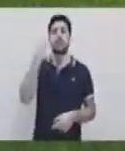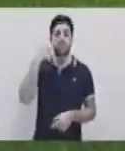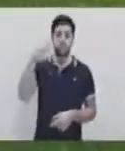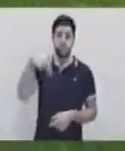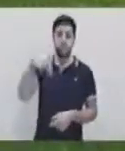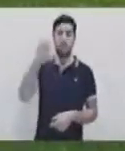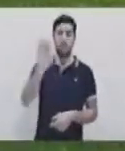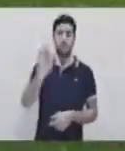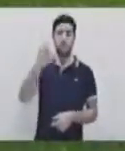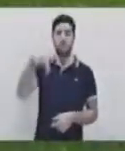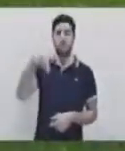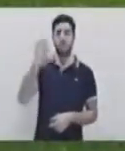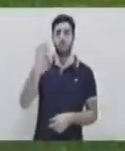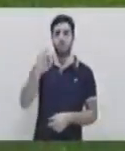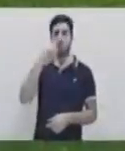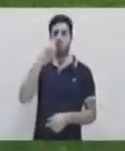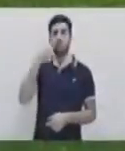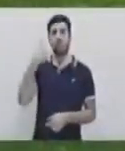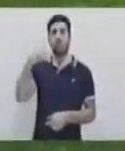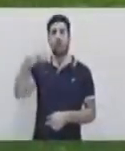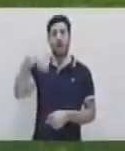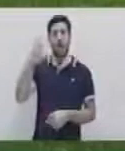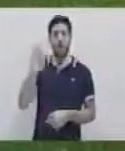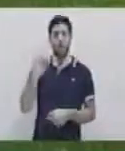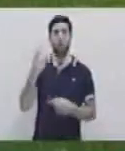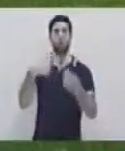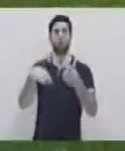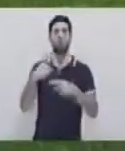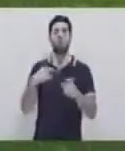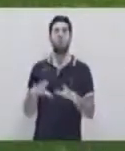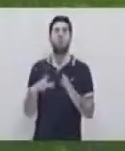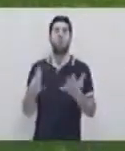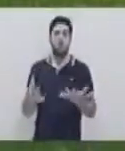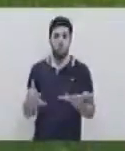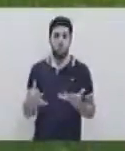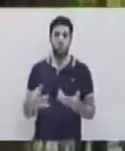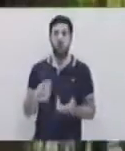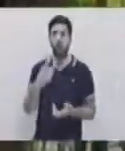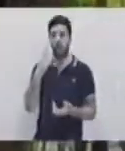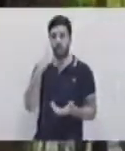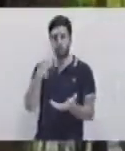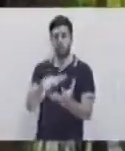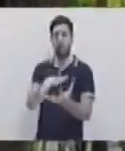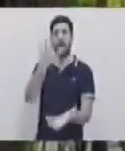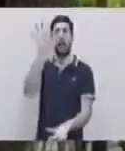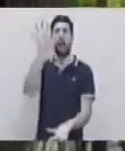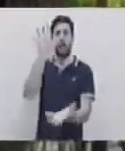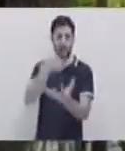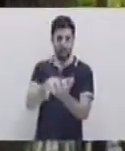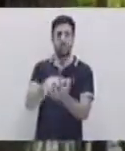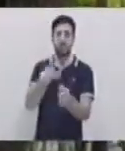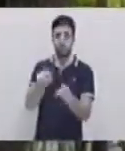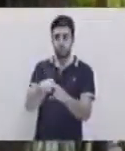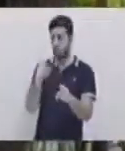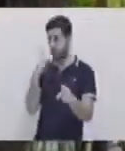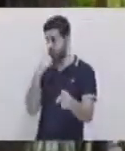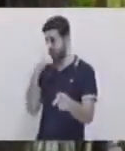encurvar nuestros dedos de ambas manos, los vamos a encontrar hacia enfrente para hacer una mordida